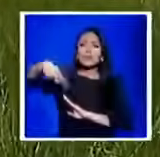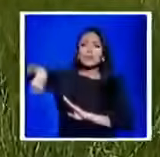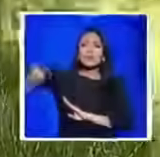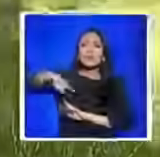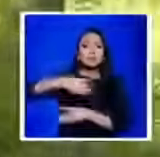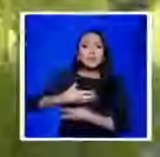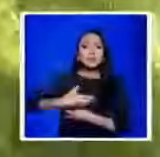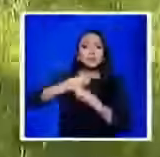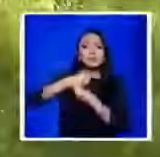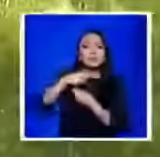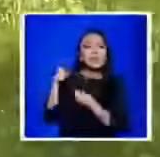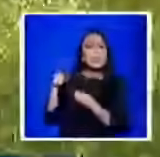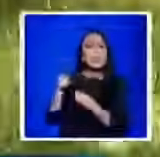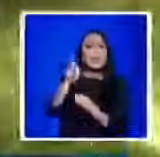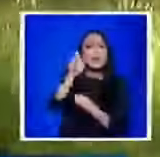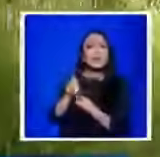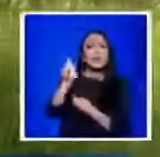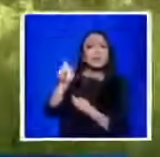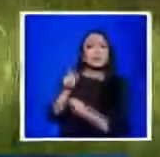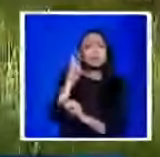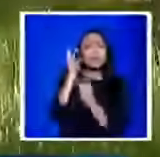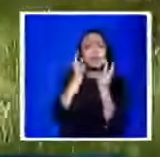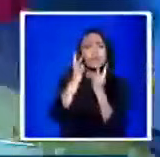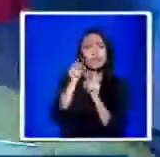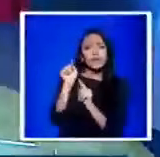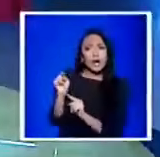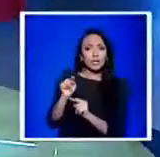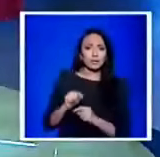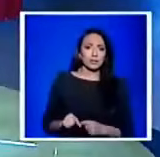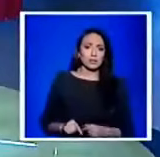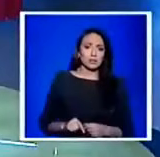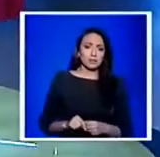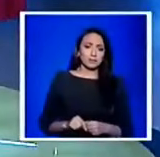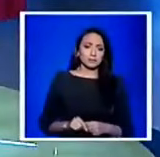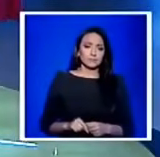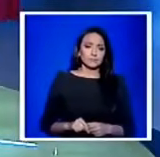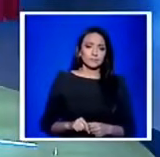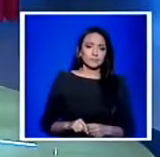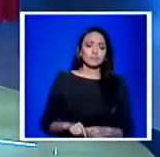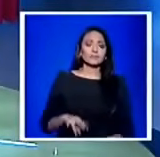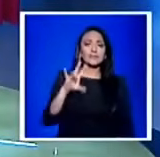brinde seguridad a quienes masivamente visitan el parque. Son las